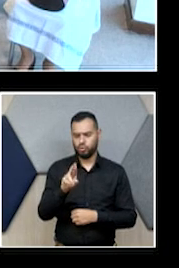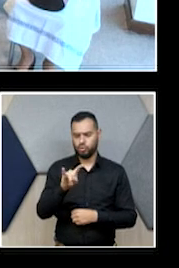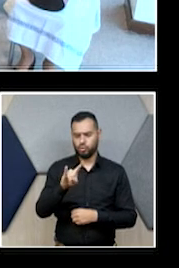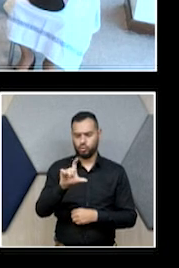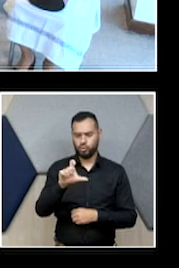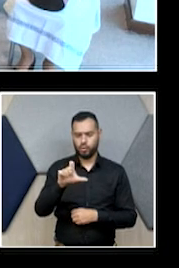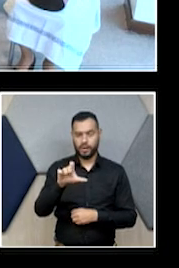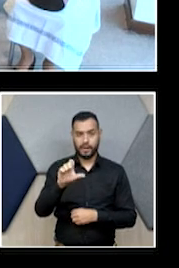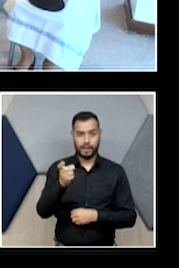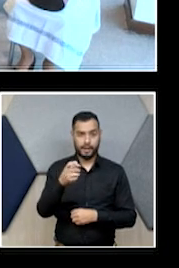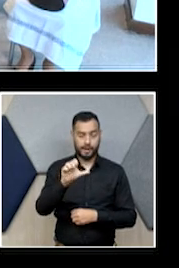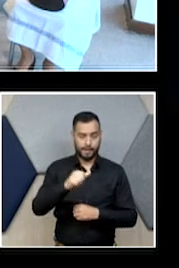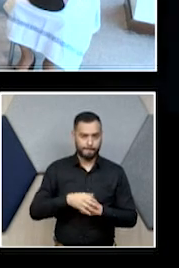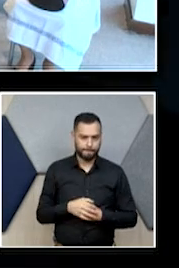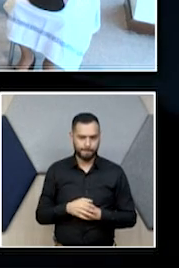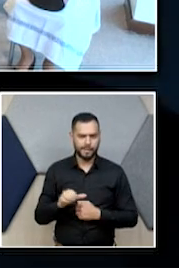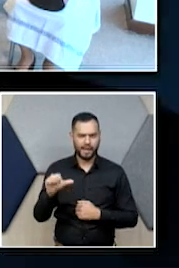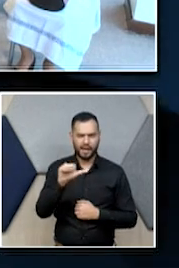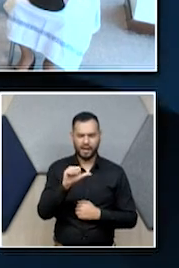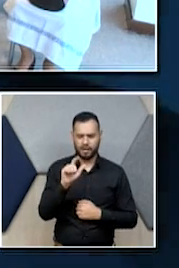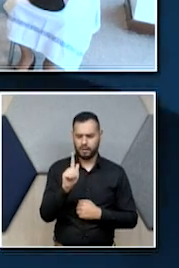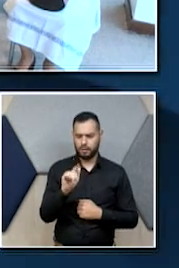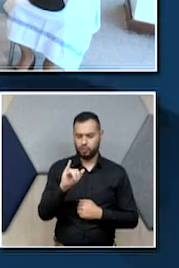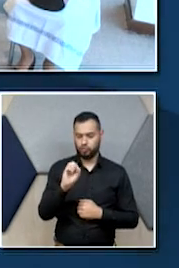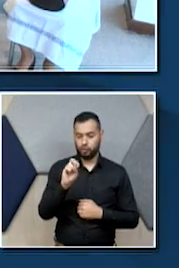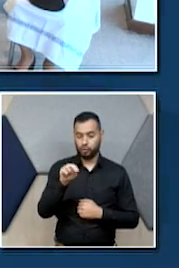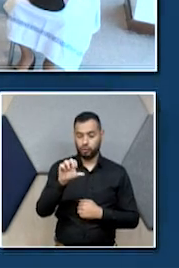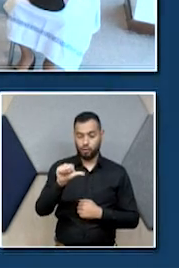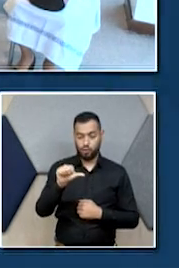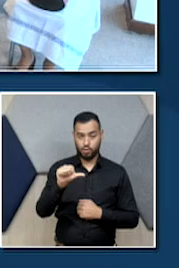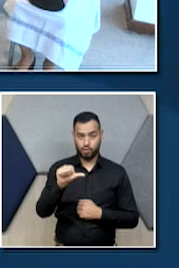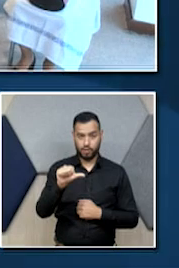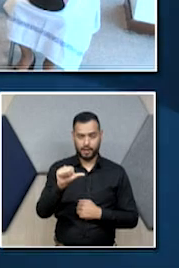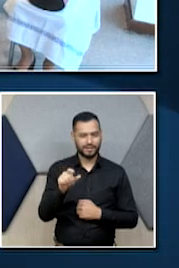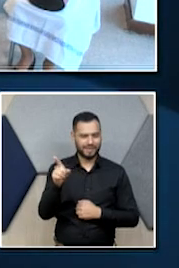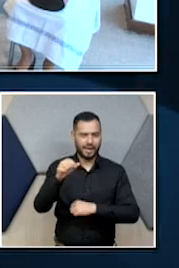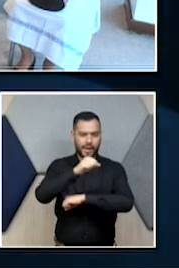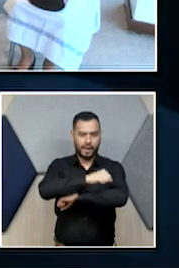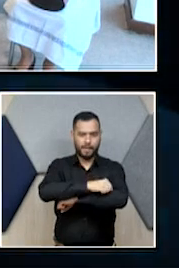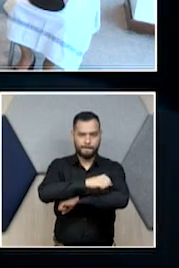señora Fiona Nick Donaka, embajadora de Irlanda,